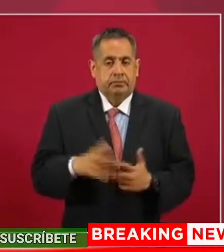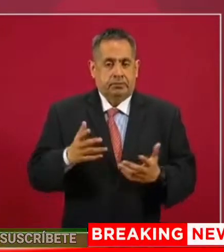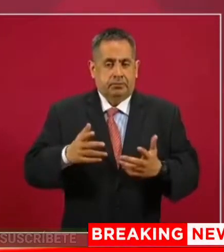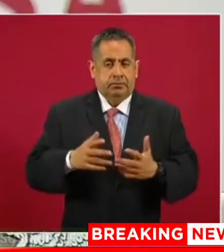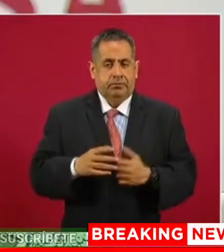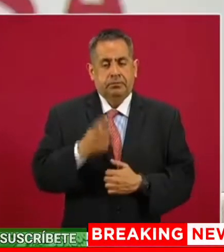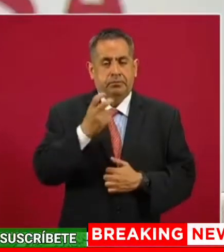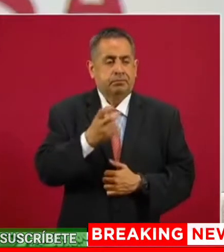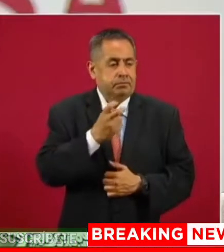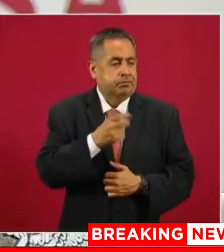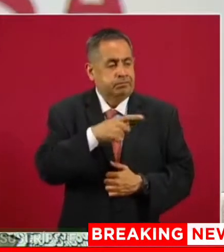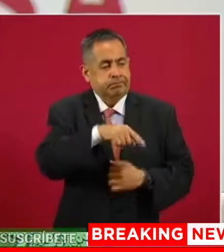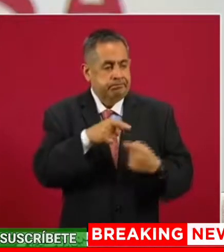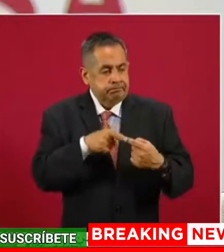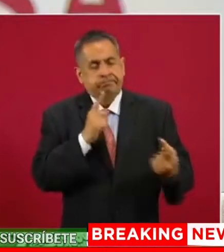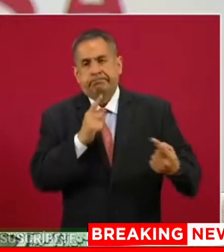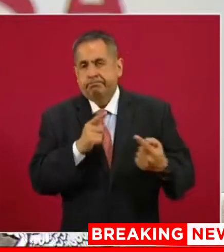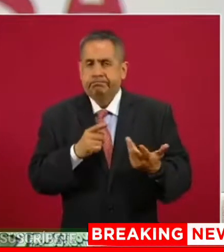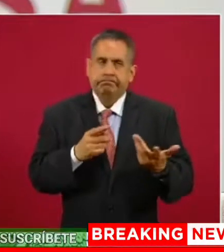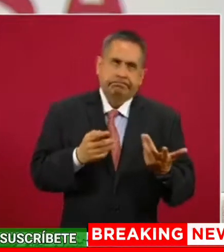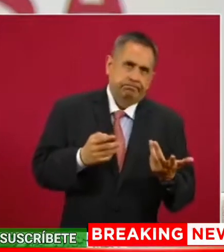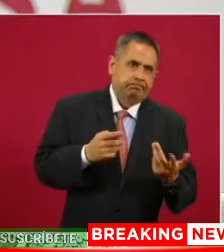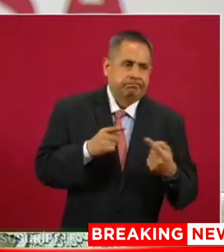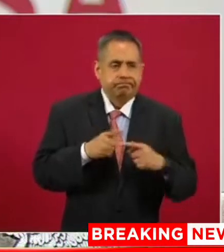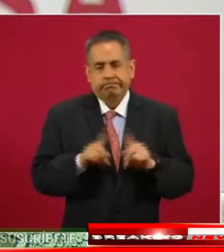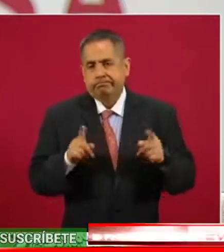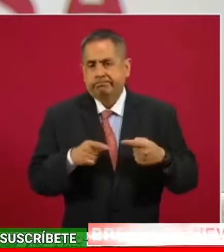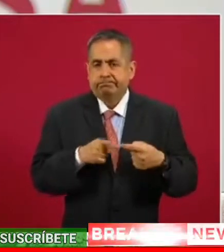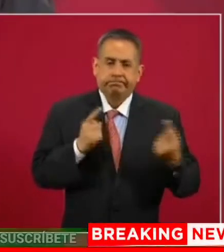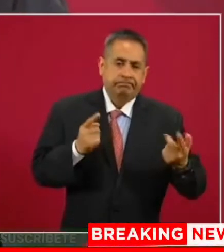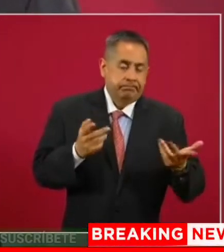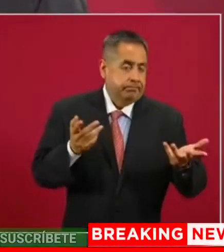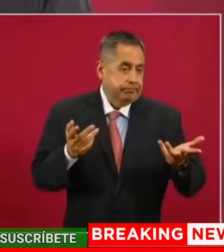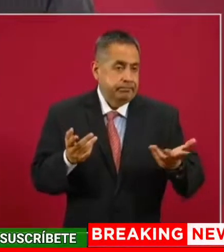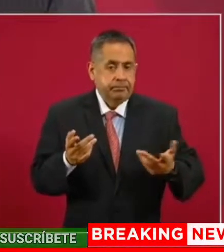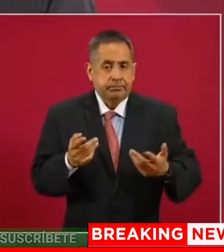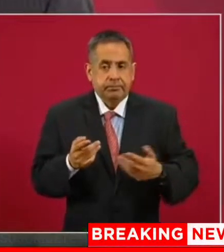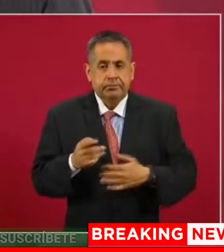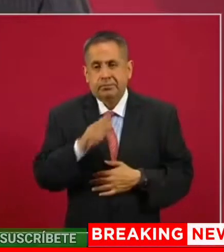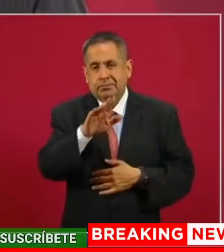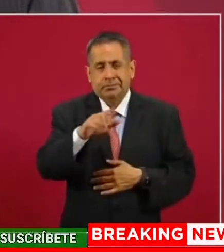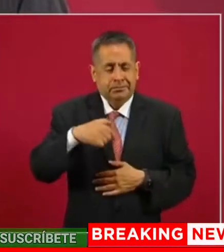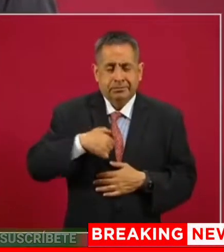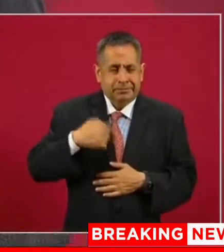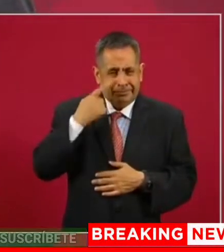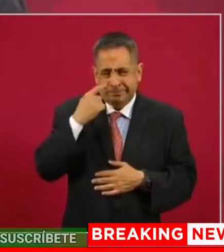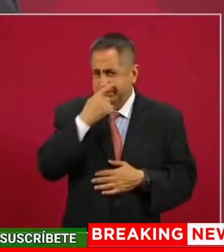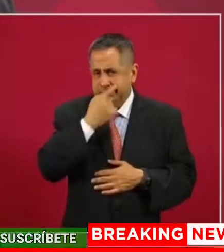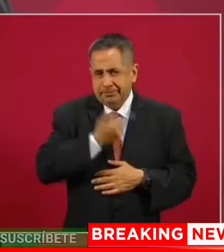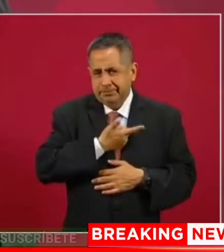entonces por eso las diferencias. Y como a mí no me gusta